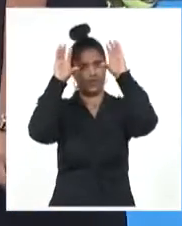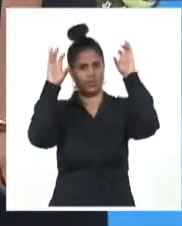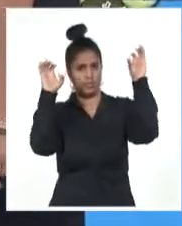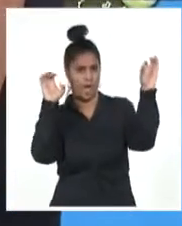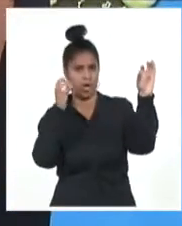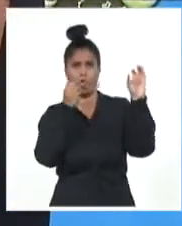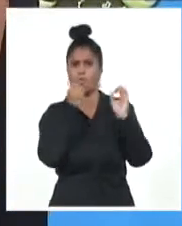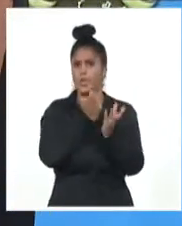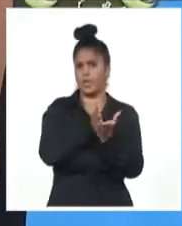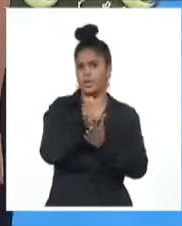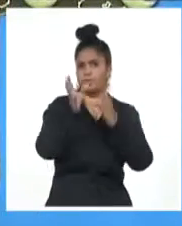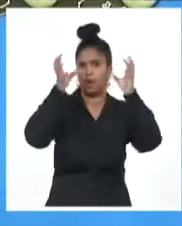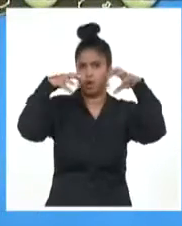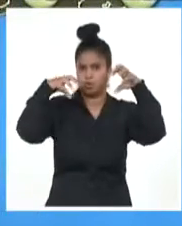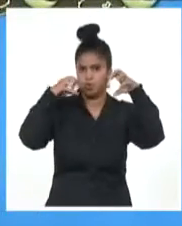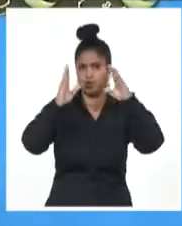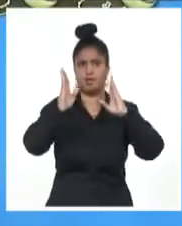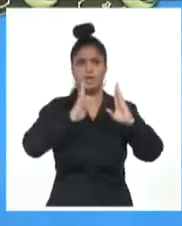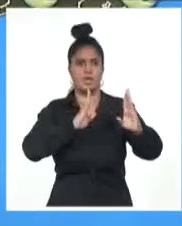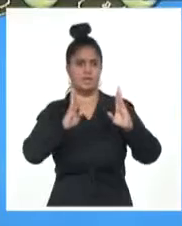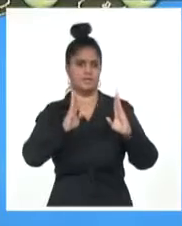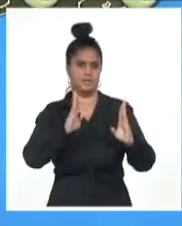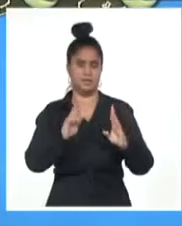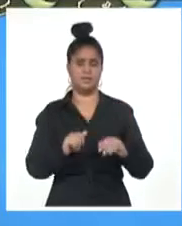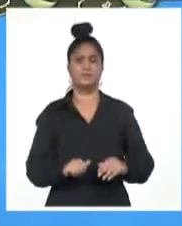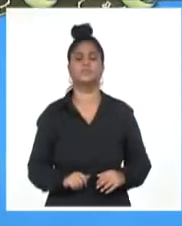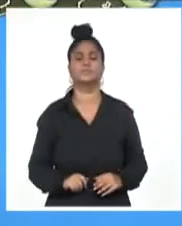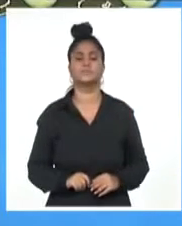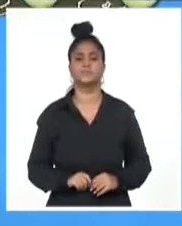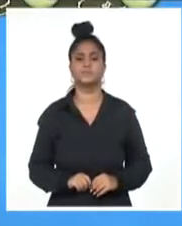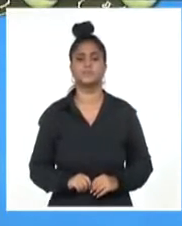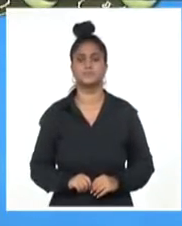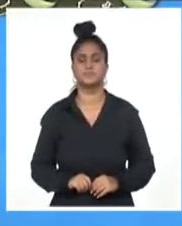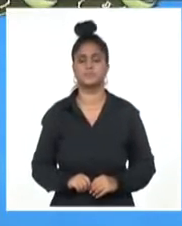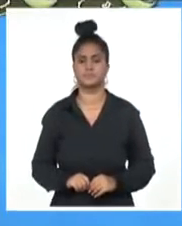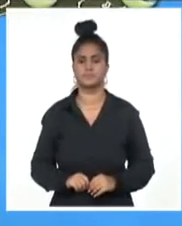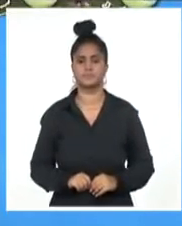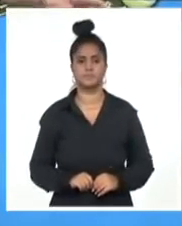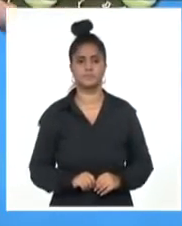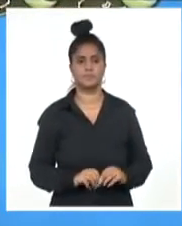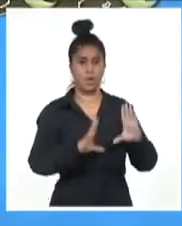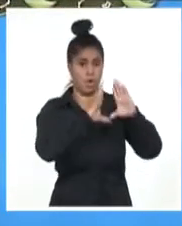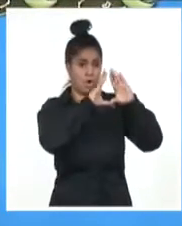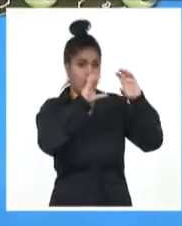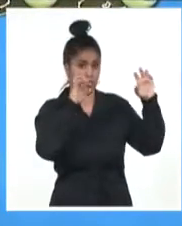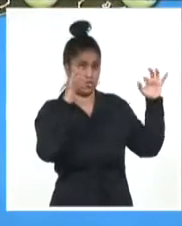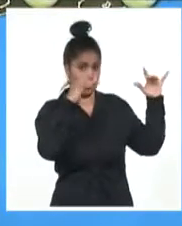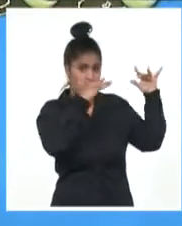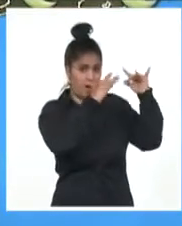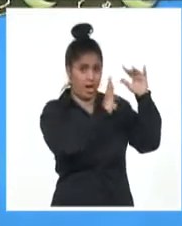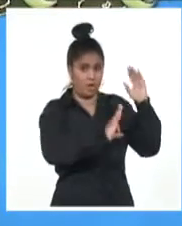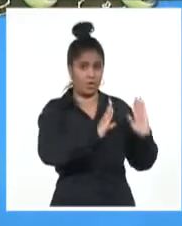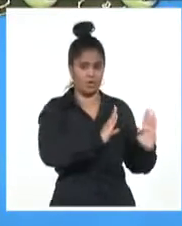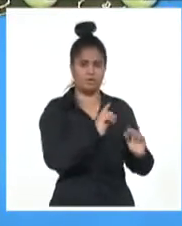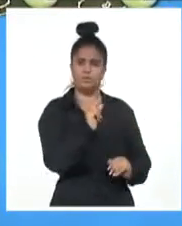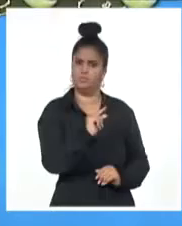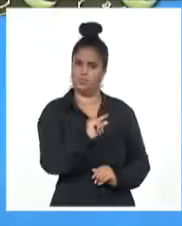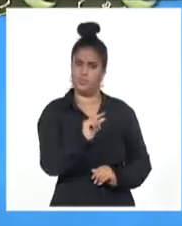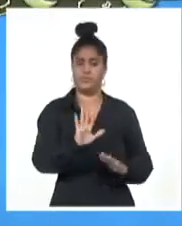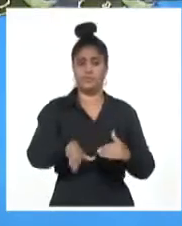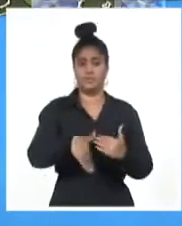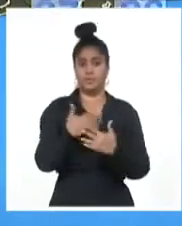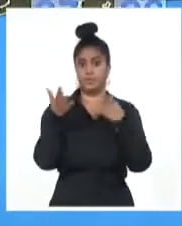chubasco aislado en la región central. Será poca la nubosidad en el extremo más occidental y también en localidades del extremo más oriental. El día